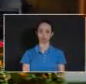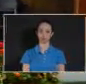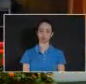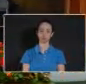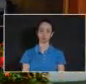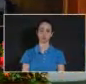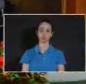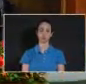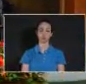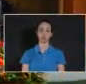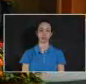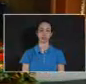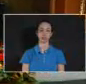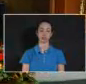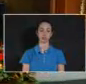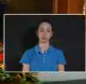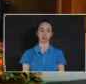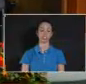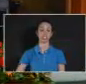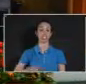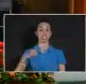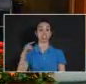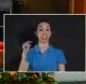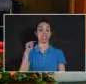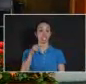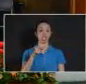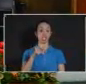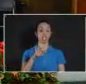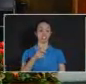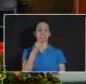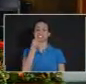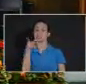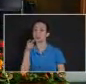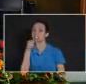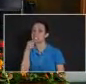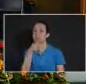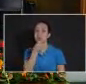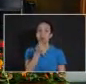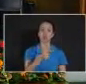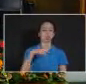Y se regó como polvorín aquello, hermano.